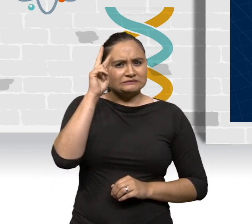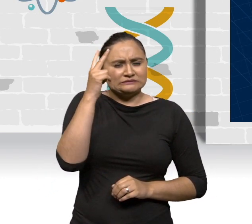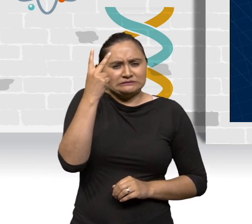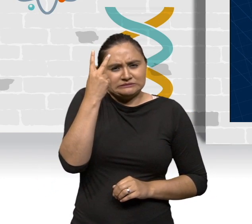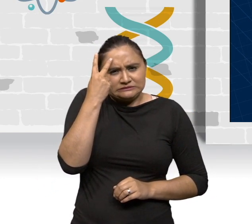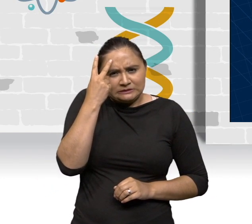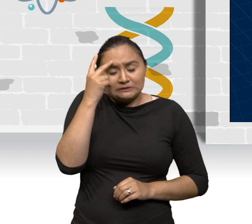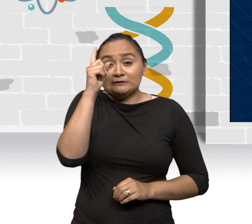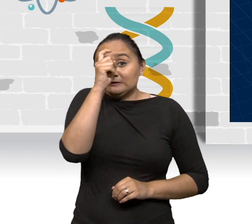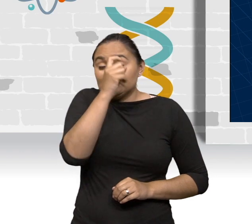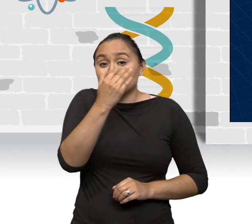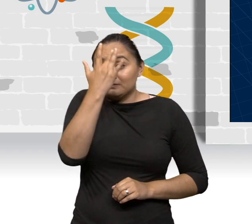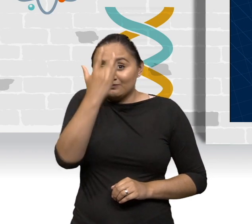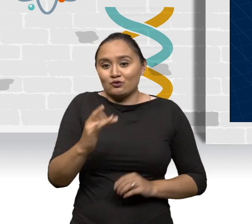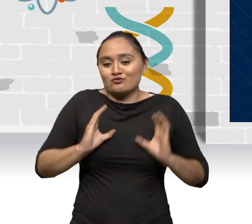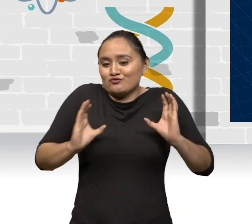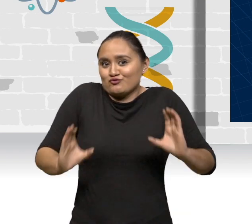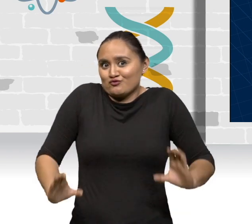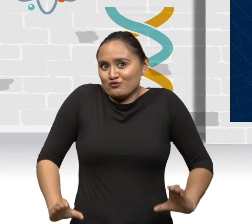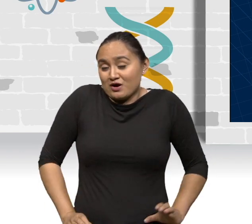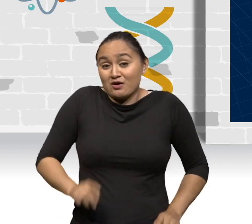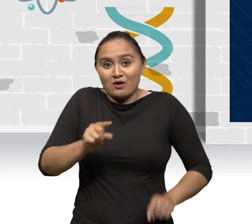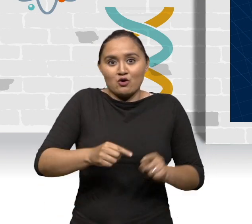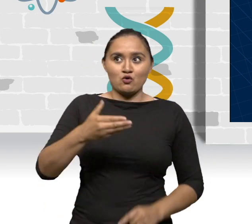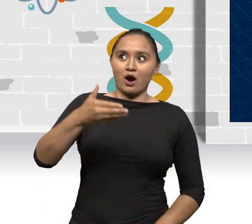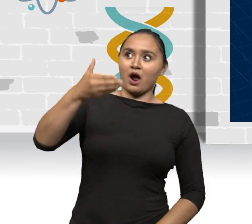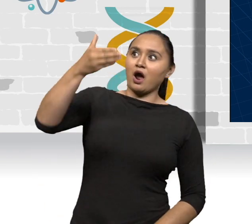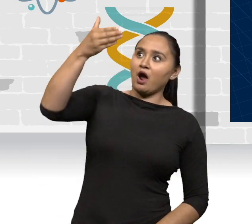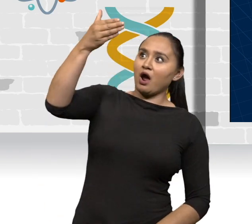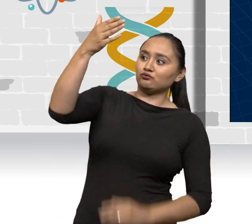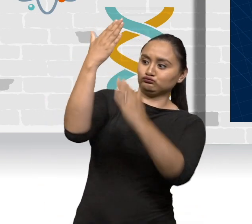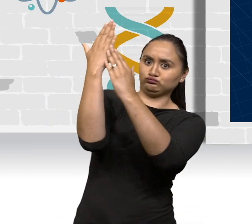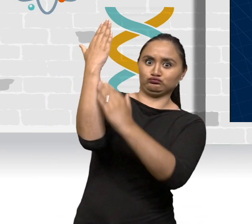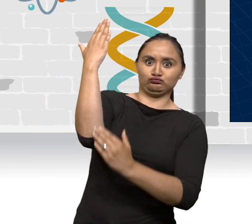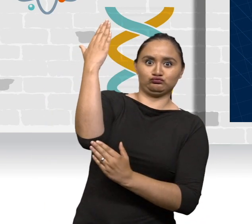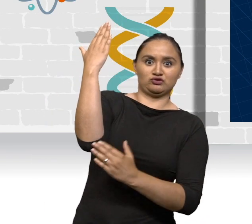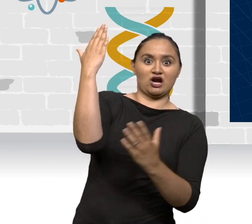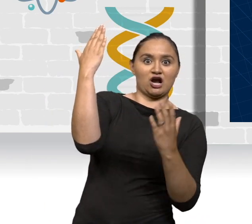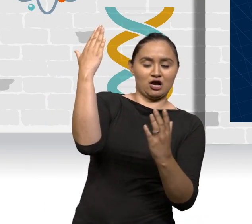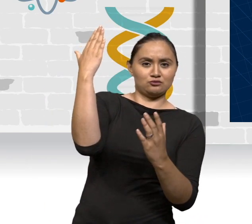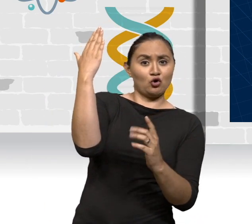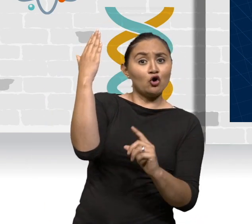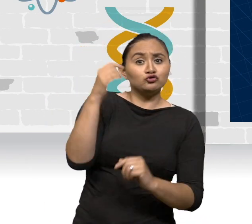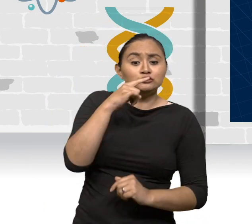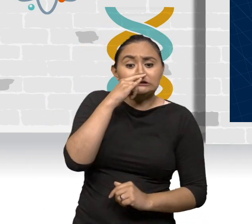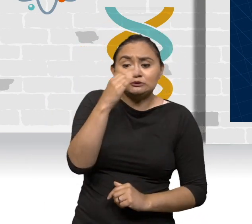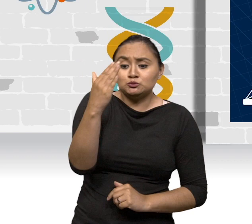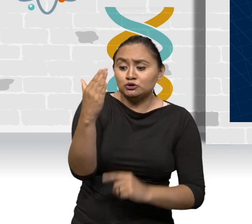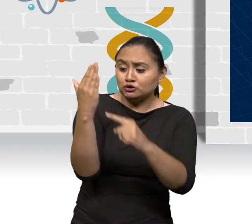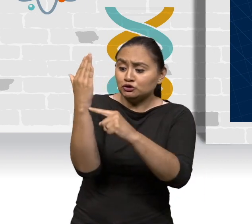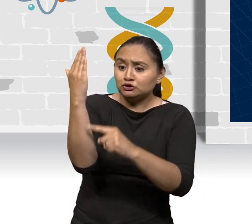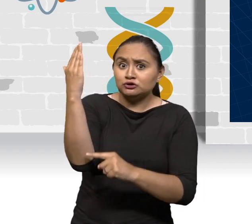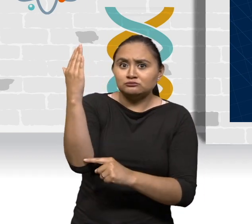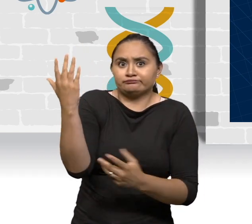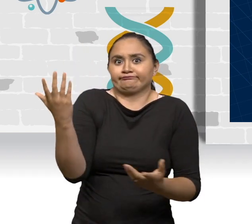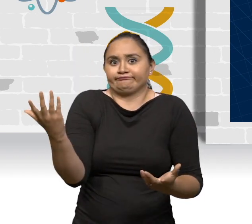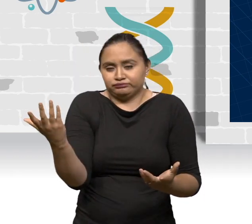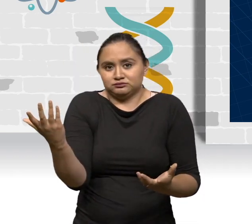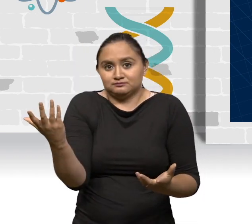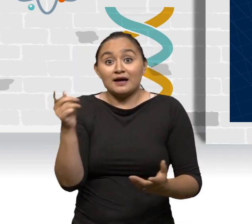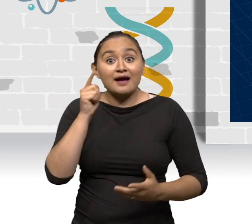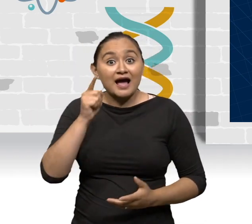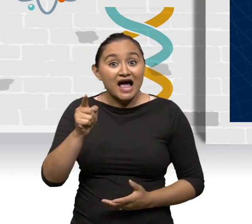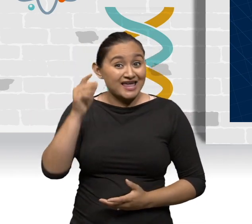muy difíciles de replicar porque cambian de persona a persona. Por esto, los franceses crearon patrones